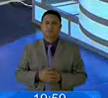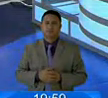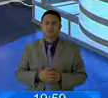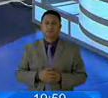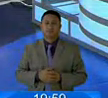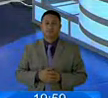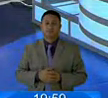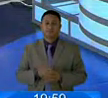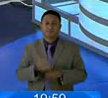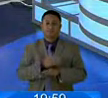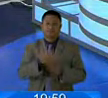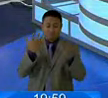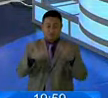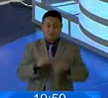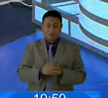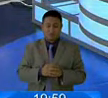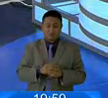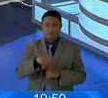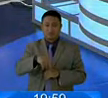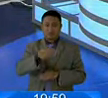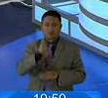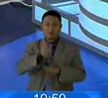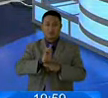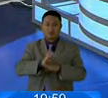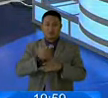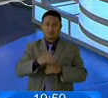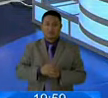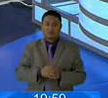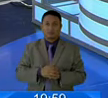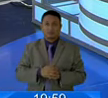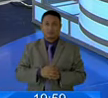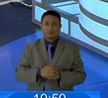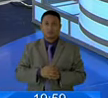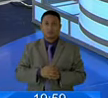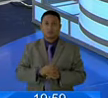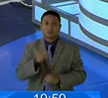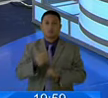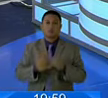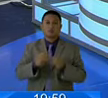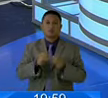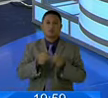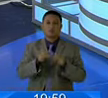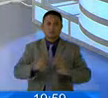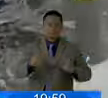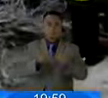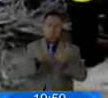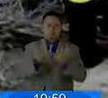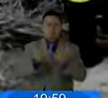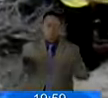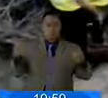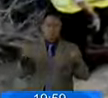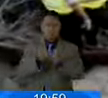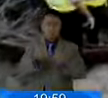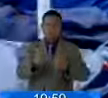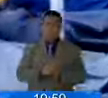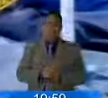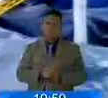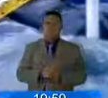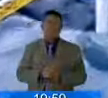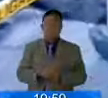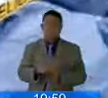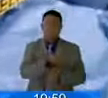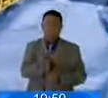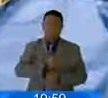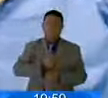Bueno, y antes de finalizar, de regreso a nuestro país, les informamos las últimas cifras del accidente ocurrido el día de hoy en la Panamericana Norte. El